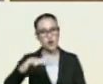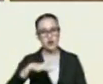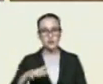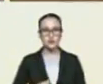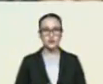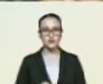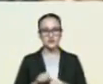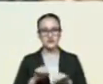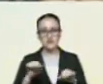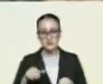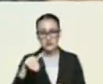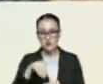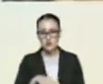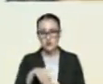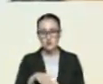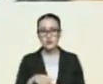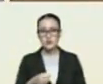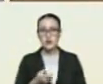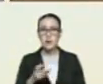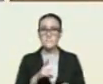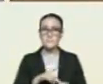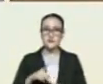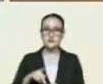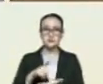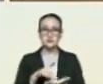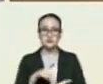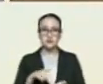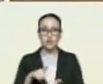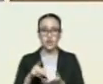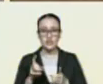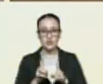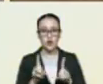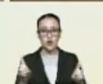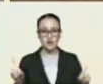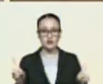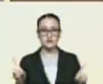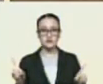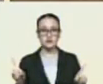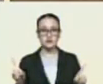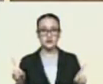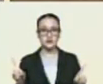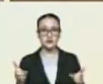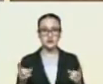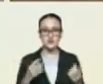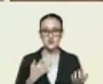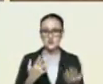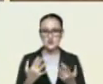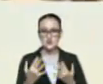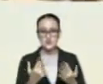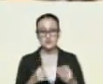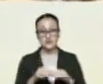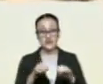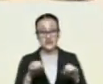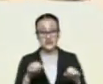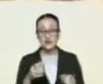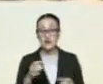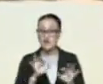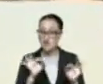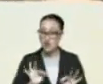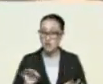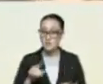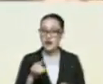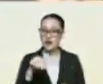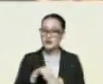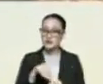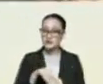con un sistema electoral que garantiza la participación democrática, plural, diversa. Y ese sistema electoral fue construido